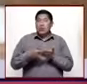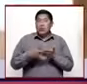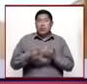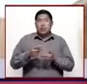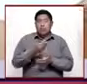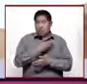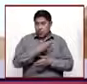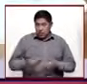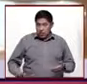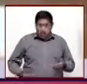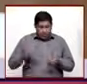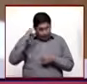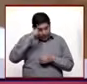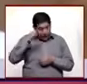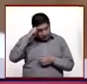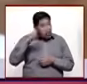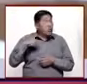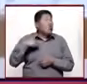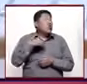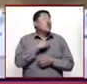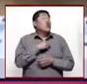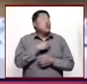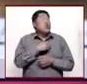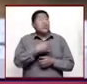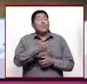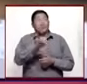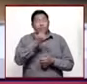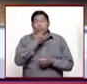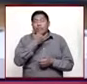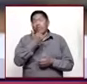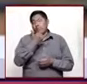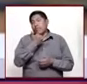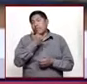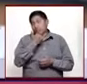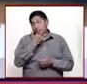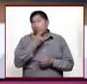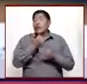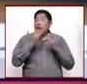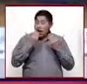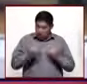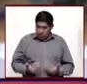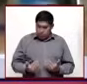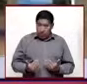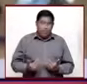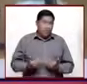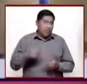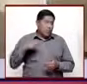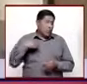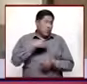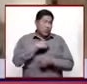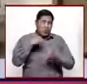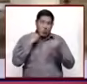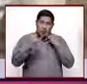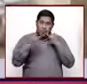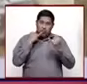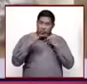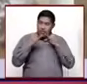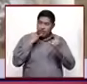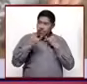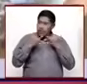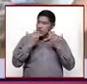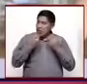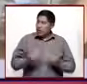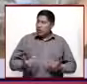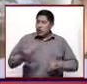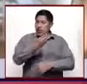Estado. Lo que sí hacemos es observar. Ahora, como hemos emitido el respectivo informe, ahora